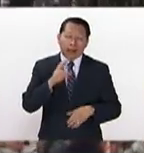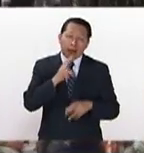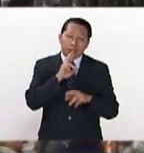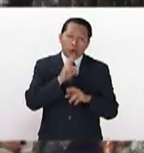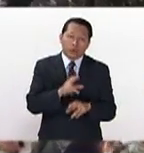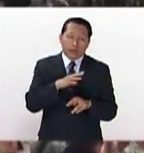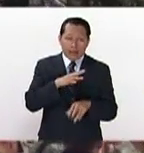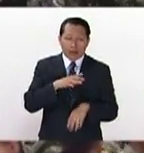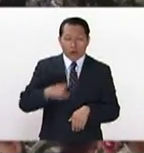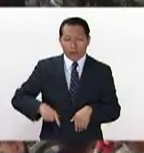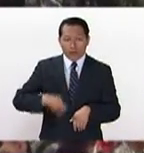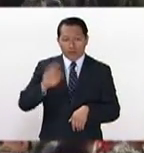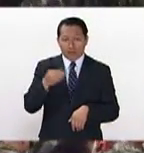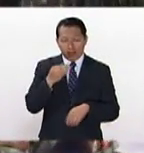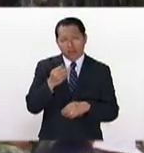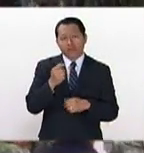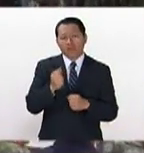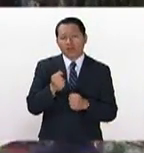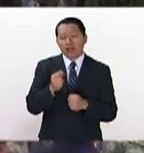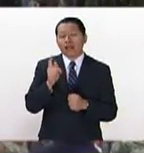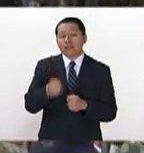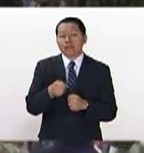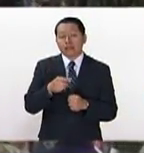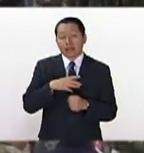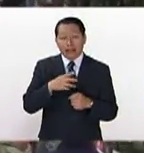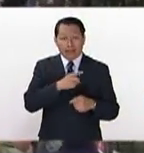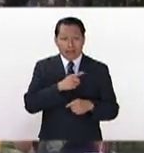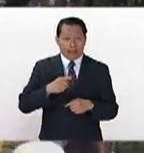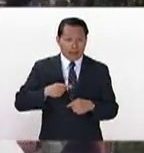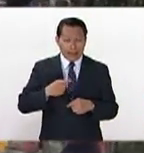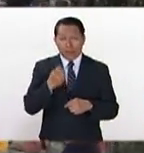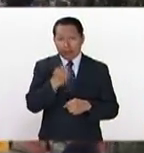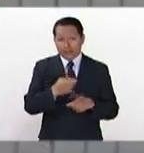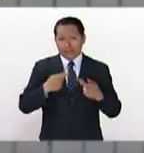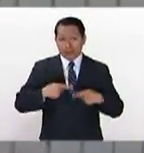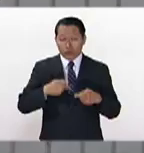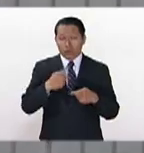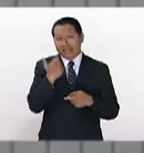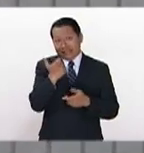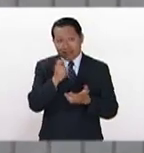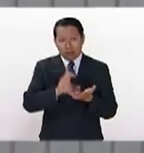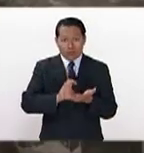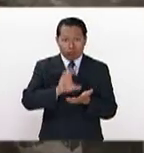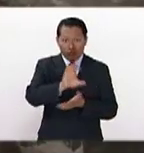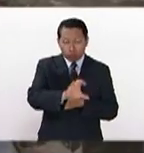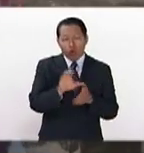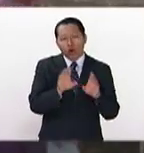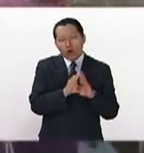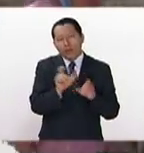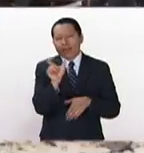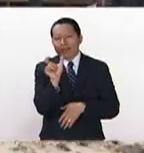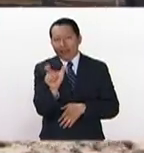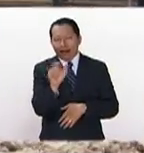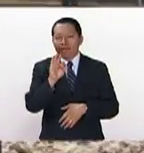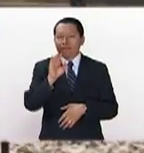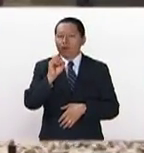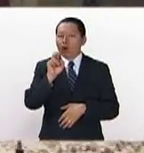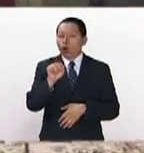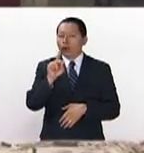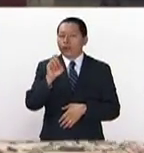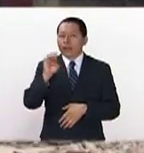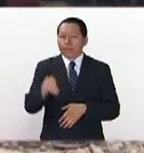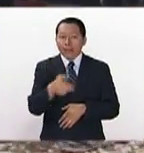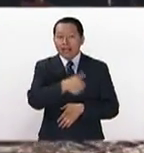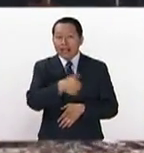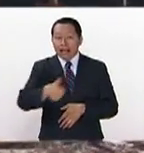del gobierno federal es estrictamente la de entregar directamente a los afectados recursos económicos a través de tarjetas del Fonden para que